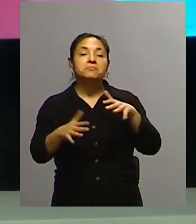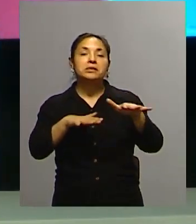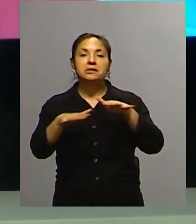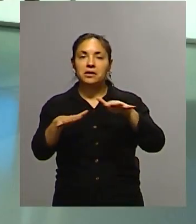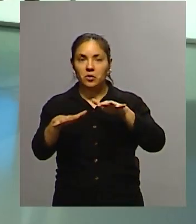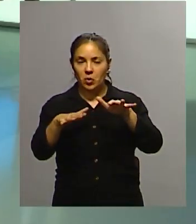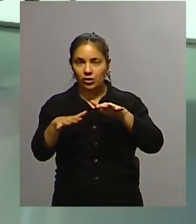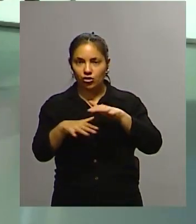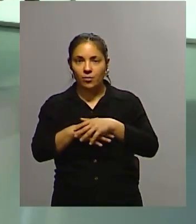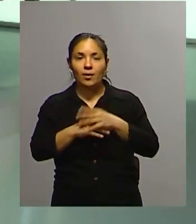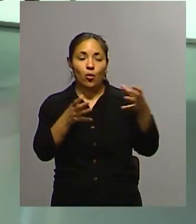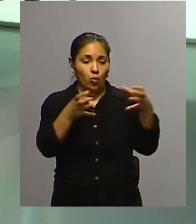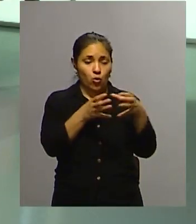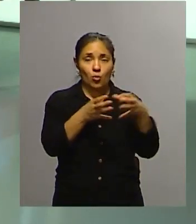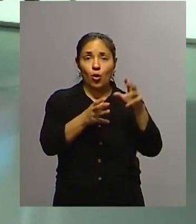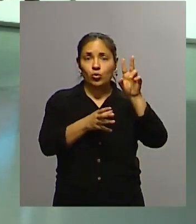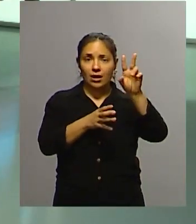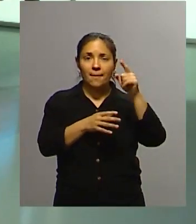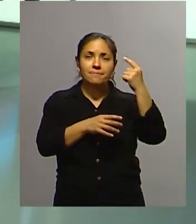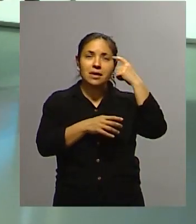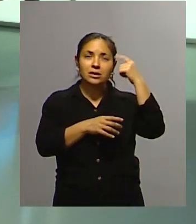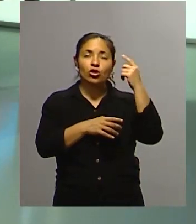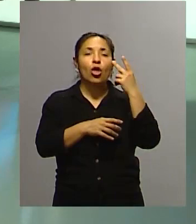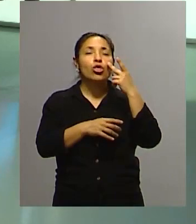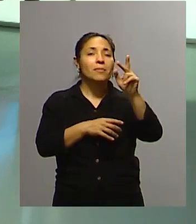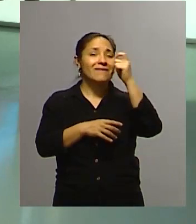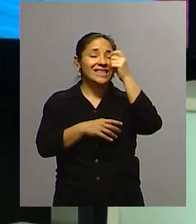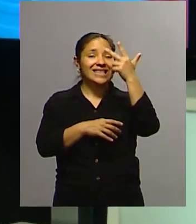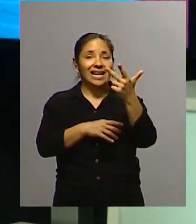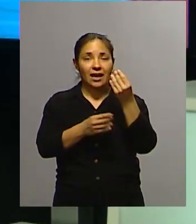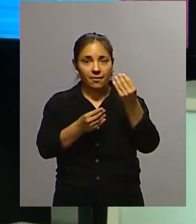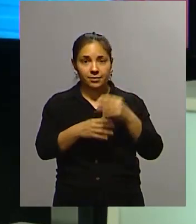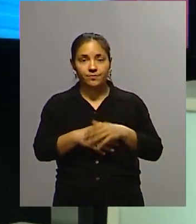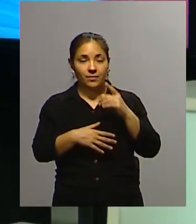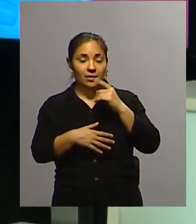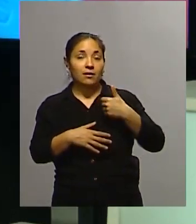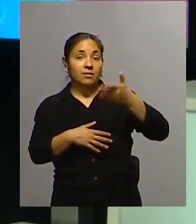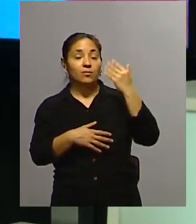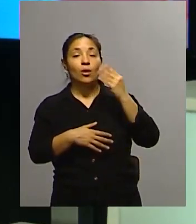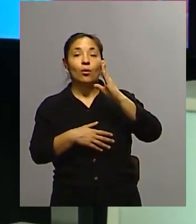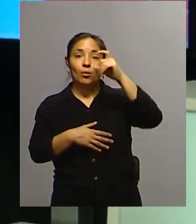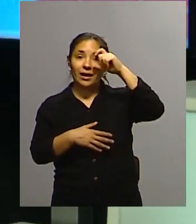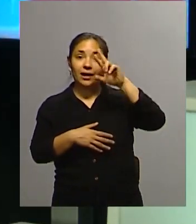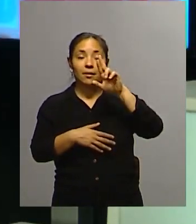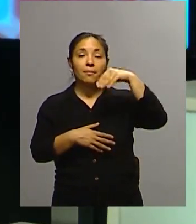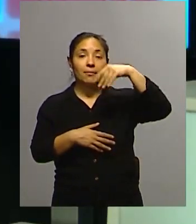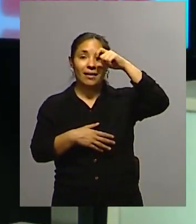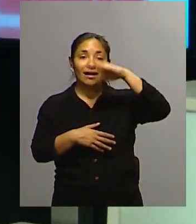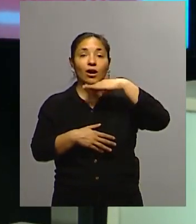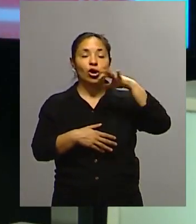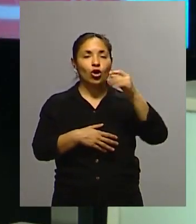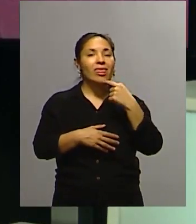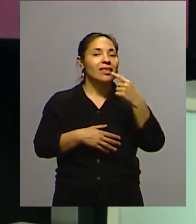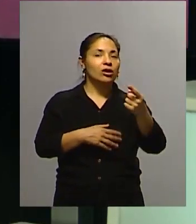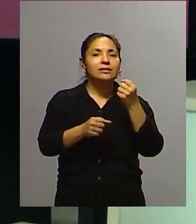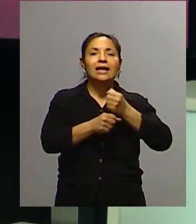ese camino el justicialismo pensando en el 2023. Hace unos días escuchaba a Adolfo Bermejo que decía que estaban trabajando por la unidad